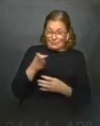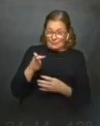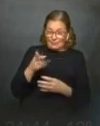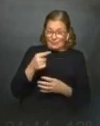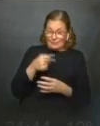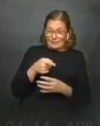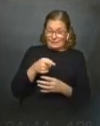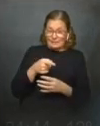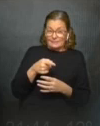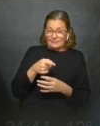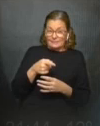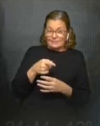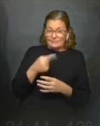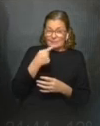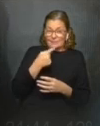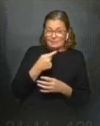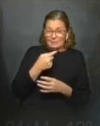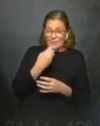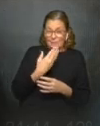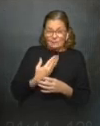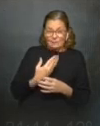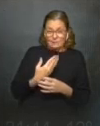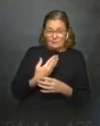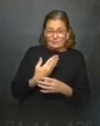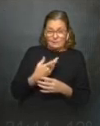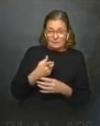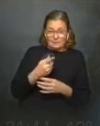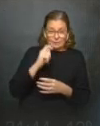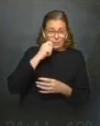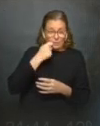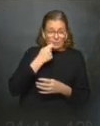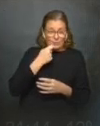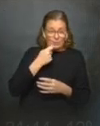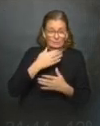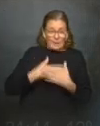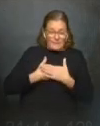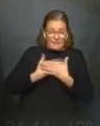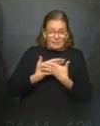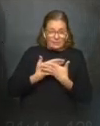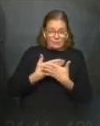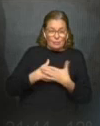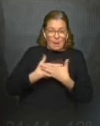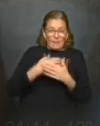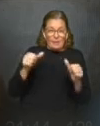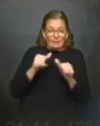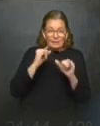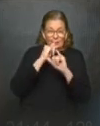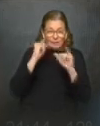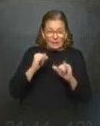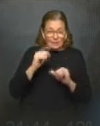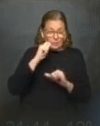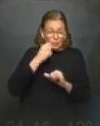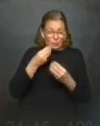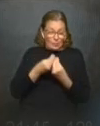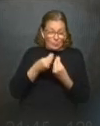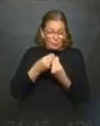conflicto, decís, bueno, esto es lo que me gusta, esto lo hago con pasión, yo amo hacer esto, me pone muy feliz hacerlo, si